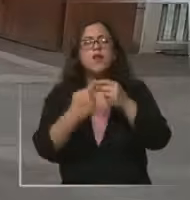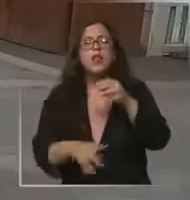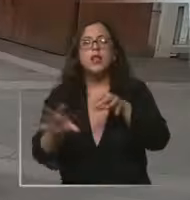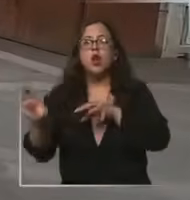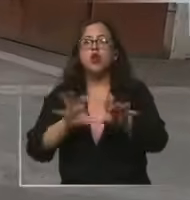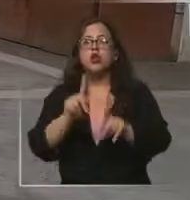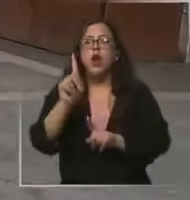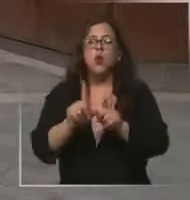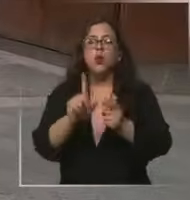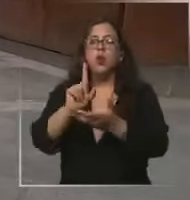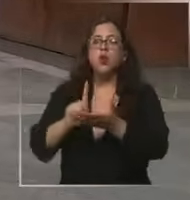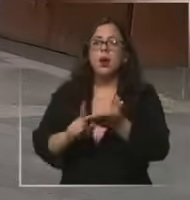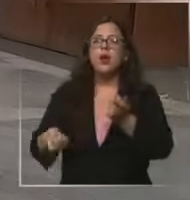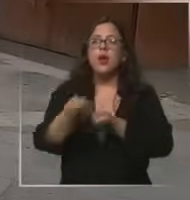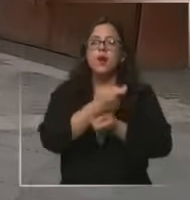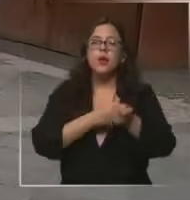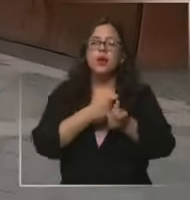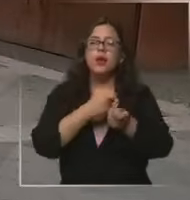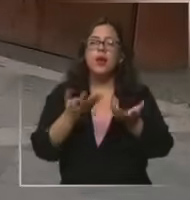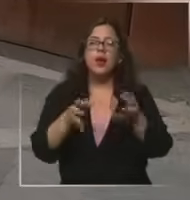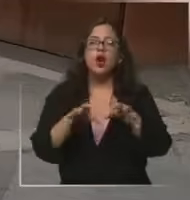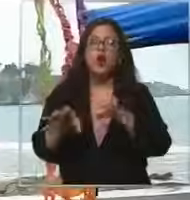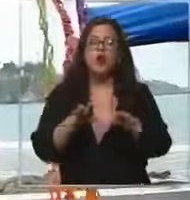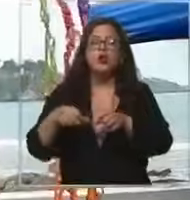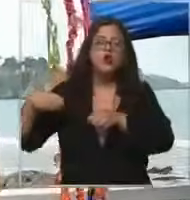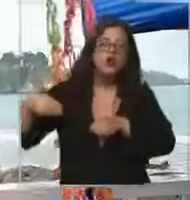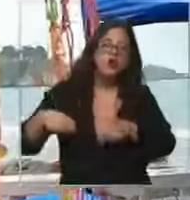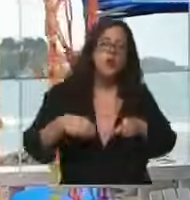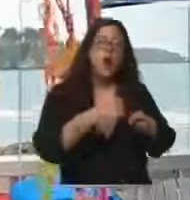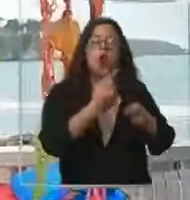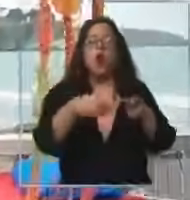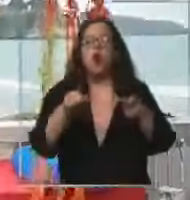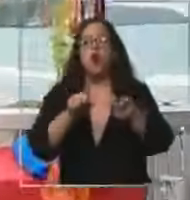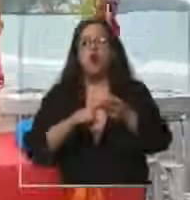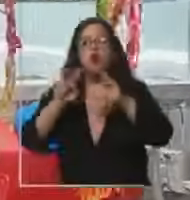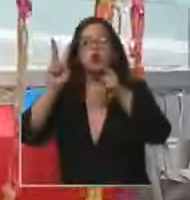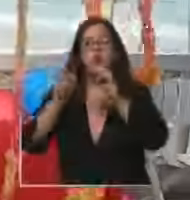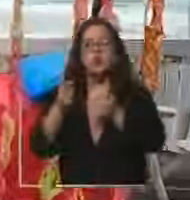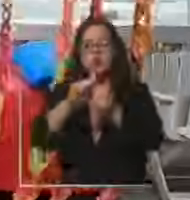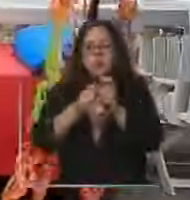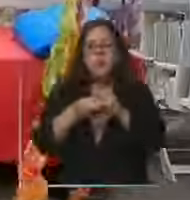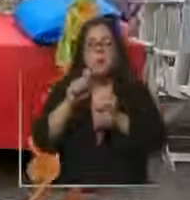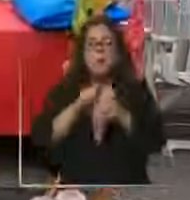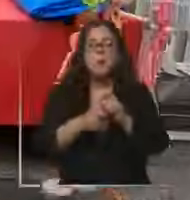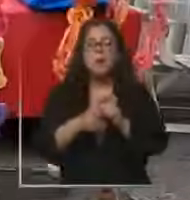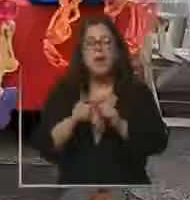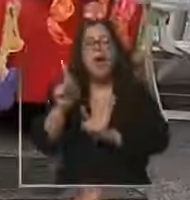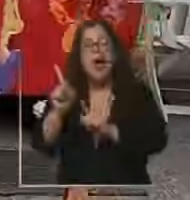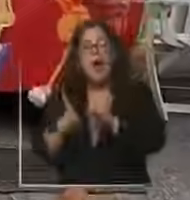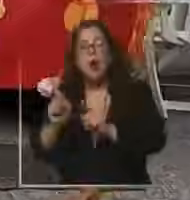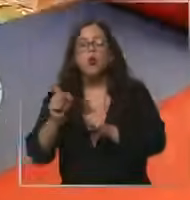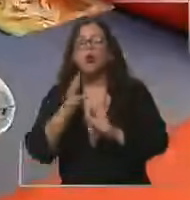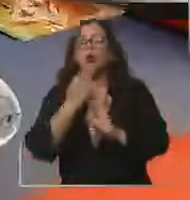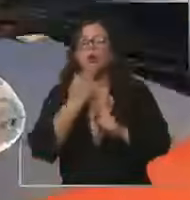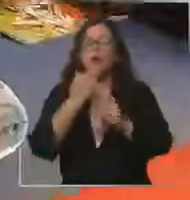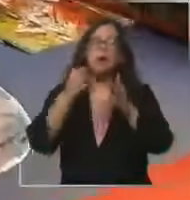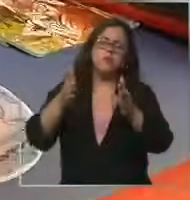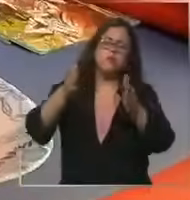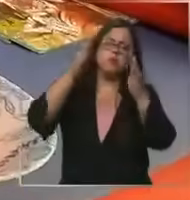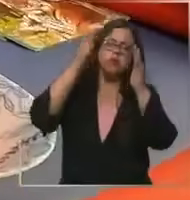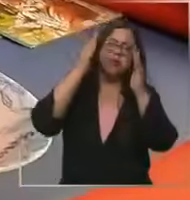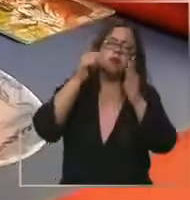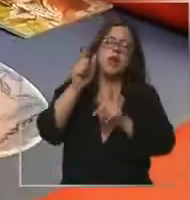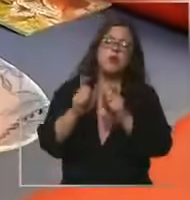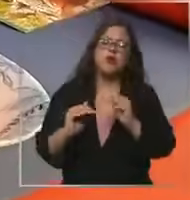puestos dedicados a vender productos de supermercado, otros a la tradicional artesanía. Unos cuantos atraen la atención de